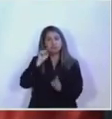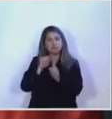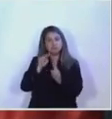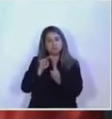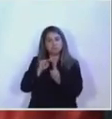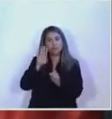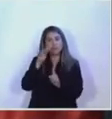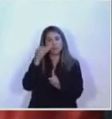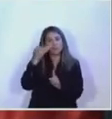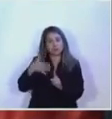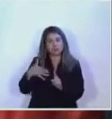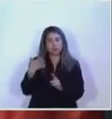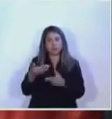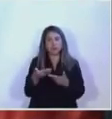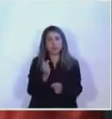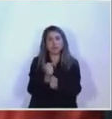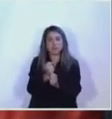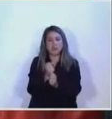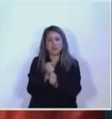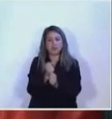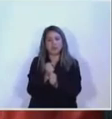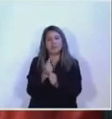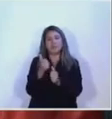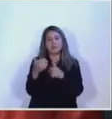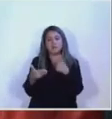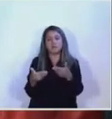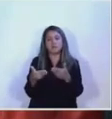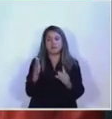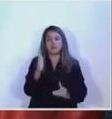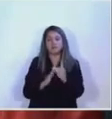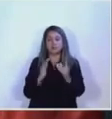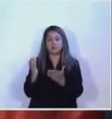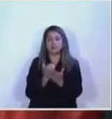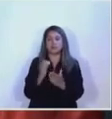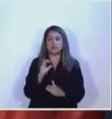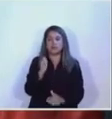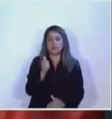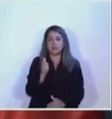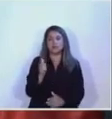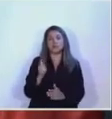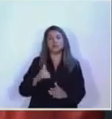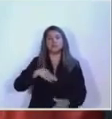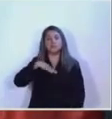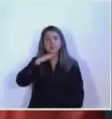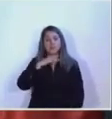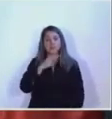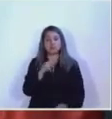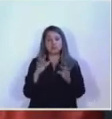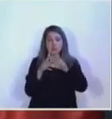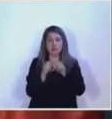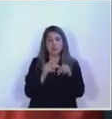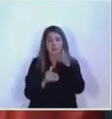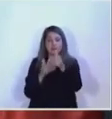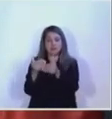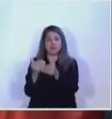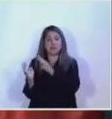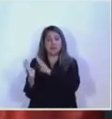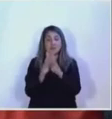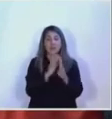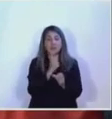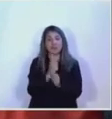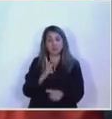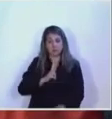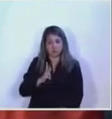otorgue empleos y salarios suficientes para un desarrollo integral de la persona y su familia. Avanzar en el mercado laboral